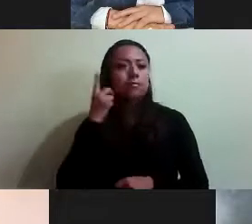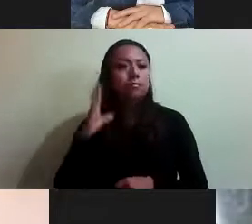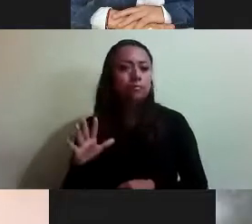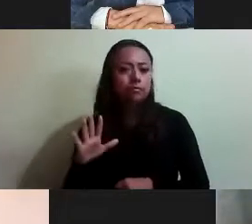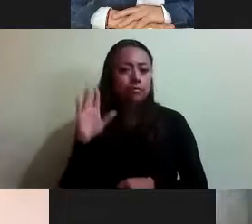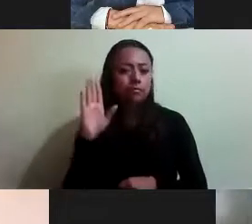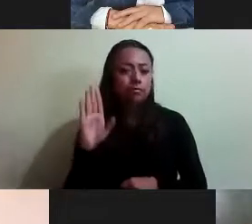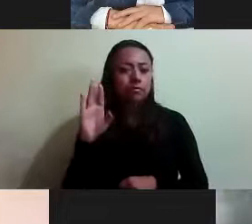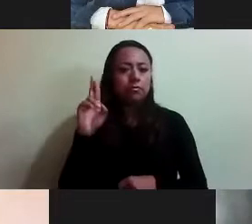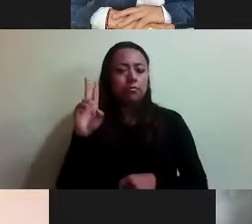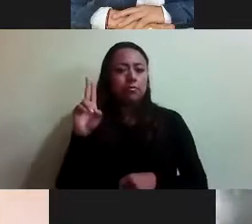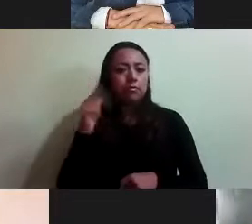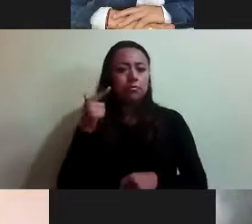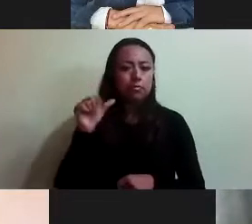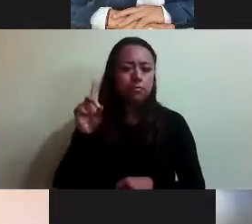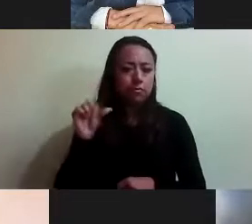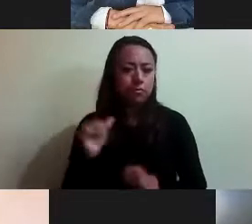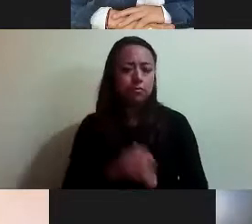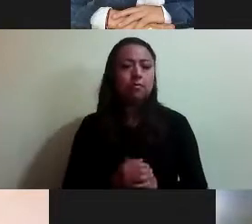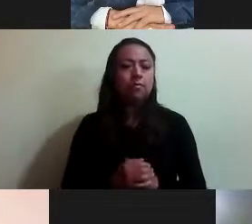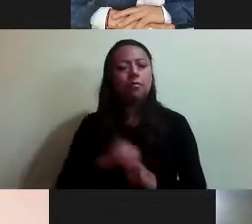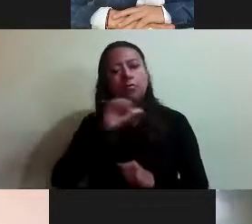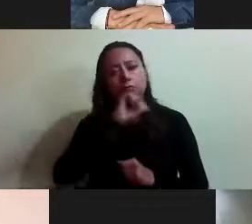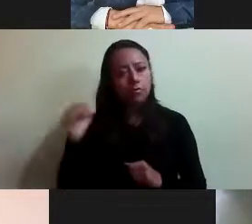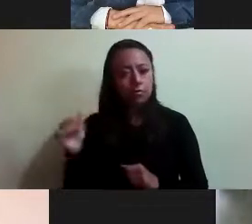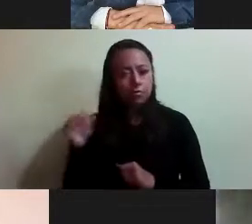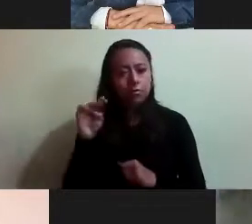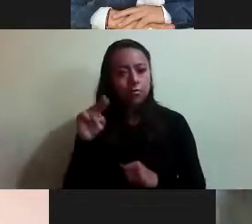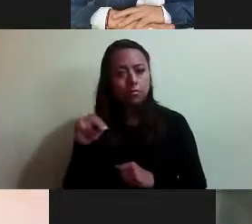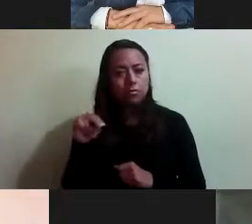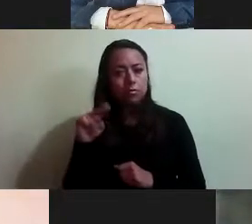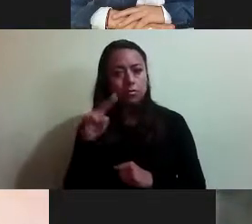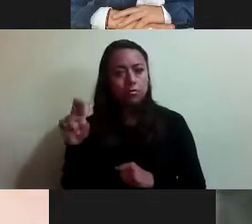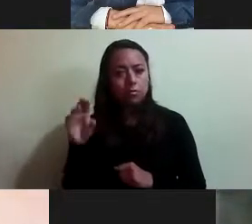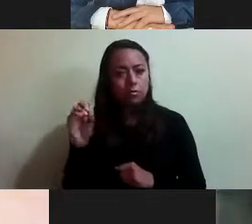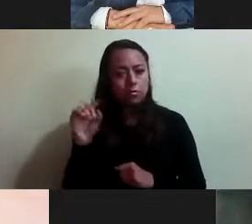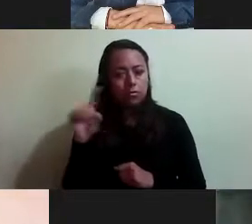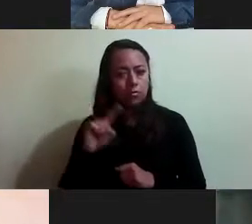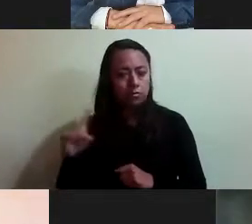¿no? Al diputado Porfirio Muñoz Ledo, a varios que coincidieron en esta posición.